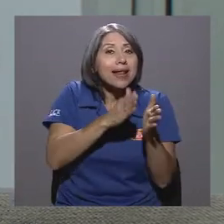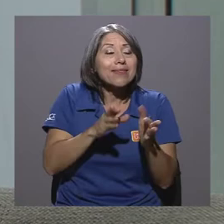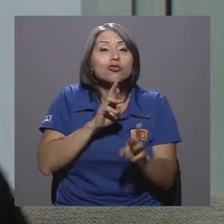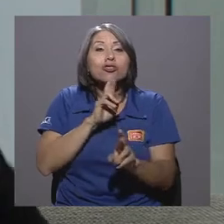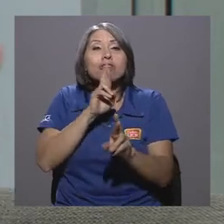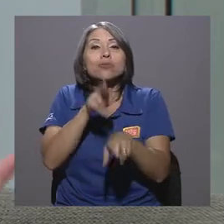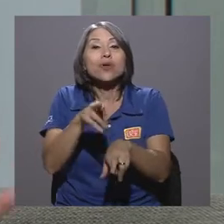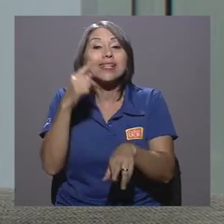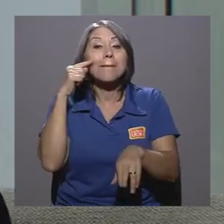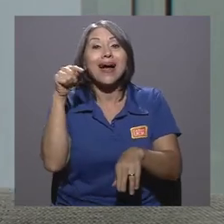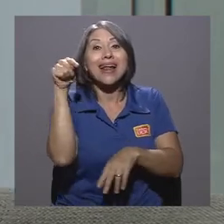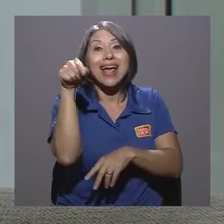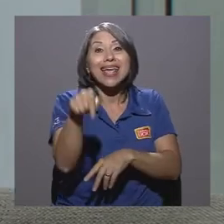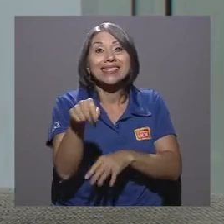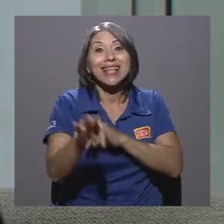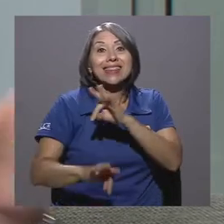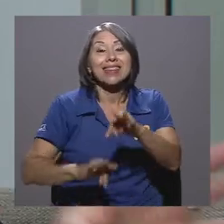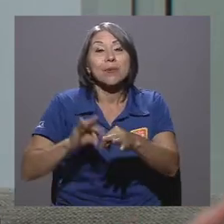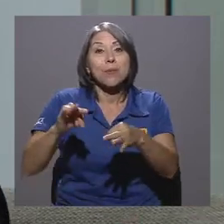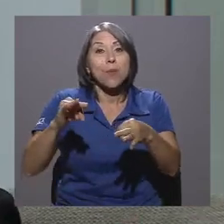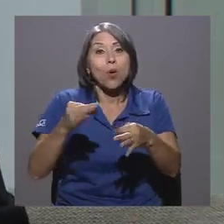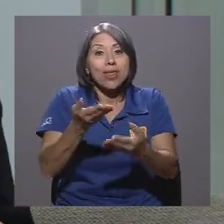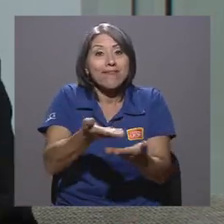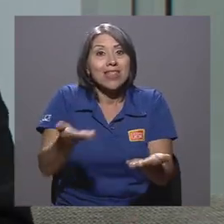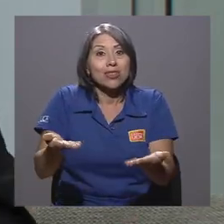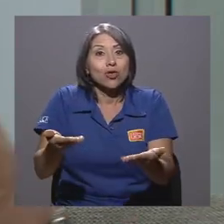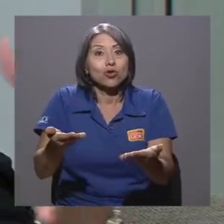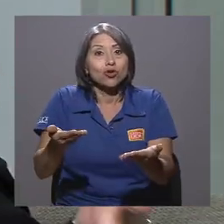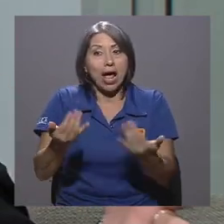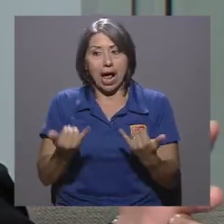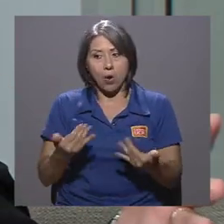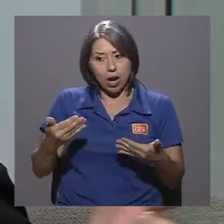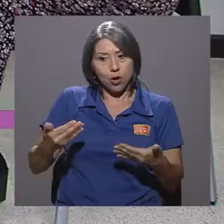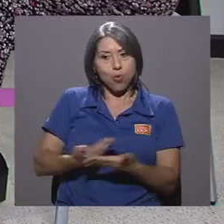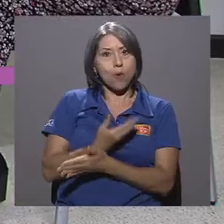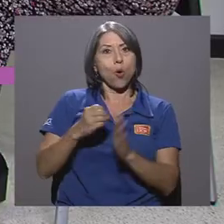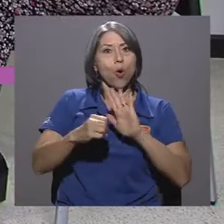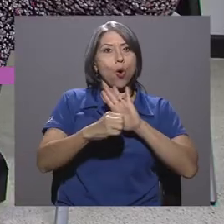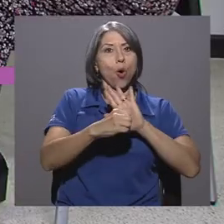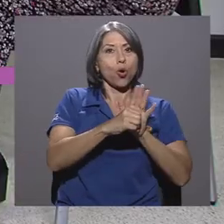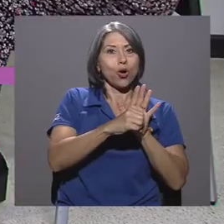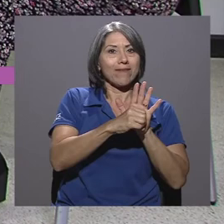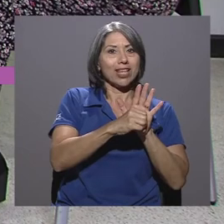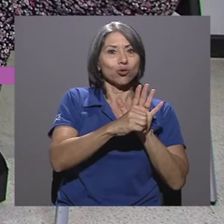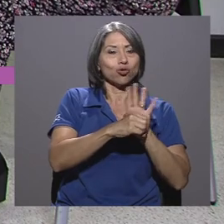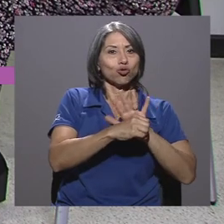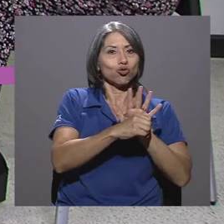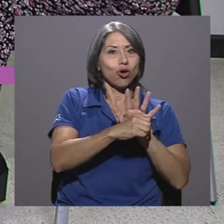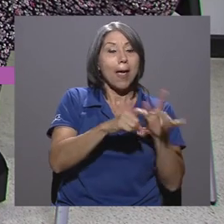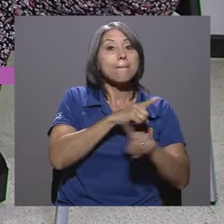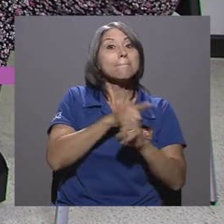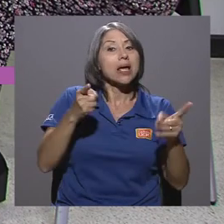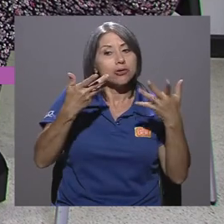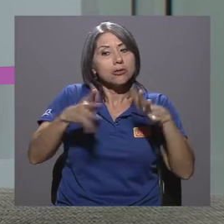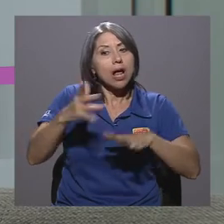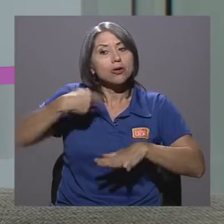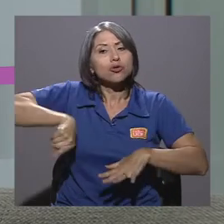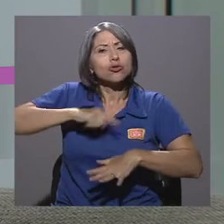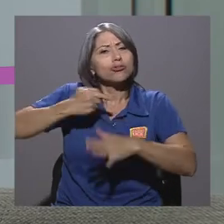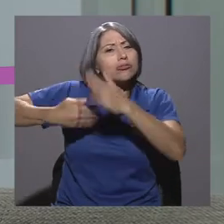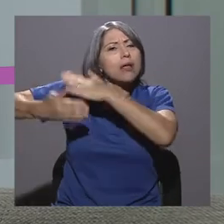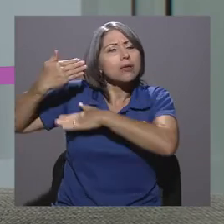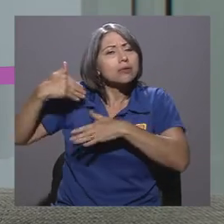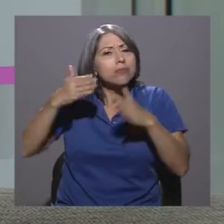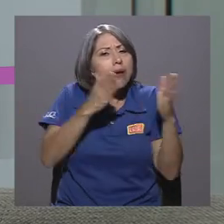de eventos. Nuevo, el coronavirus, pero la preparación lleva su tiempo. Y quiero también recalcar que